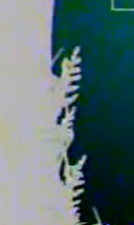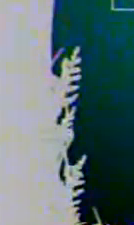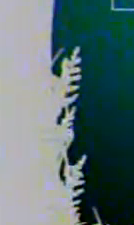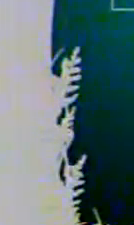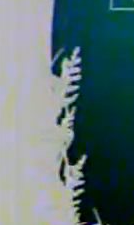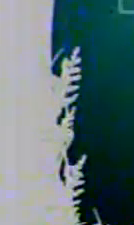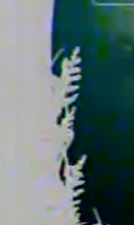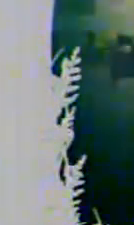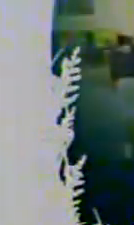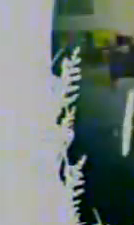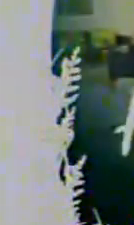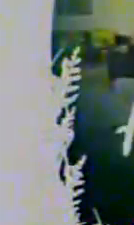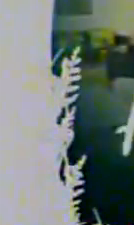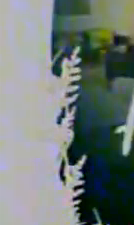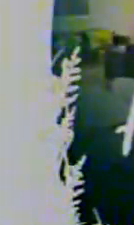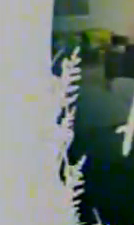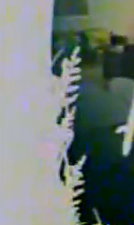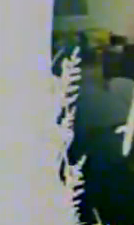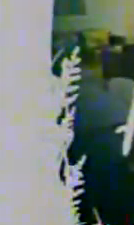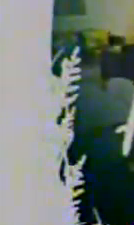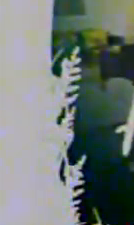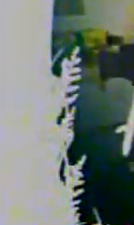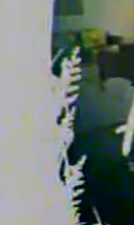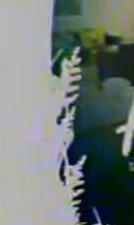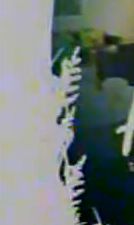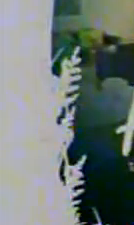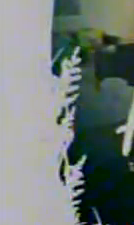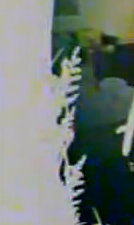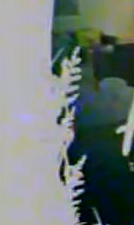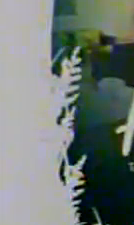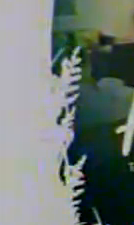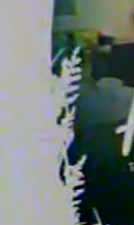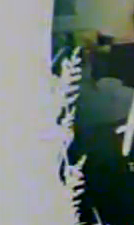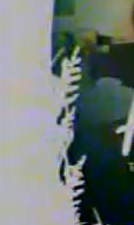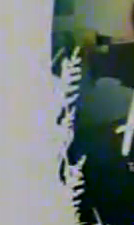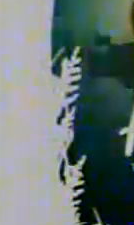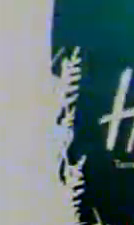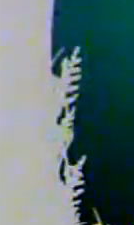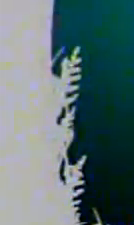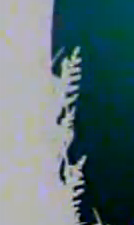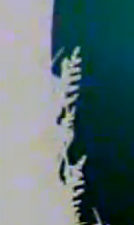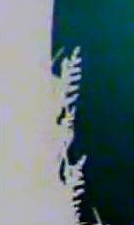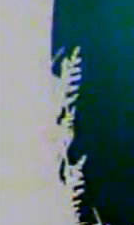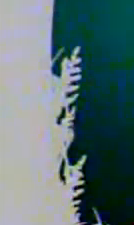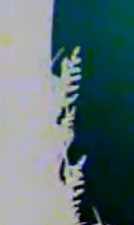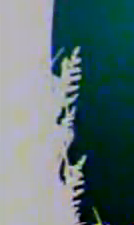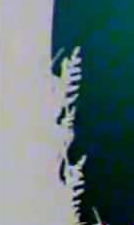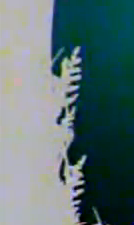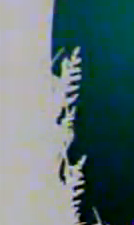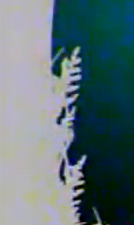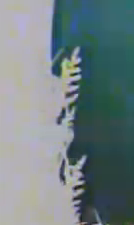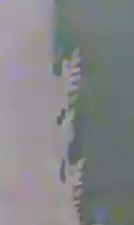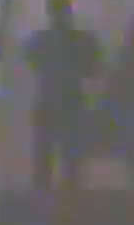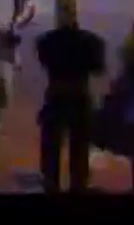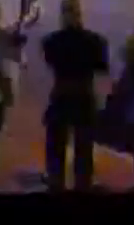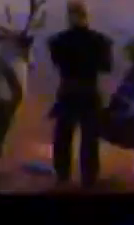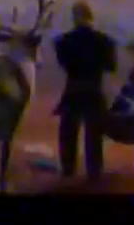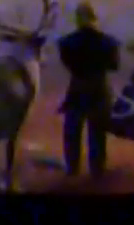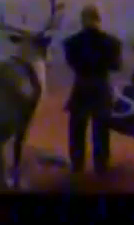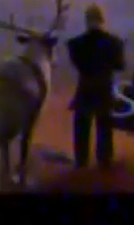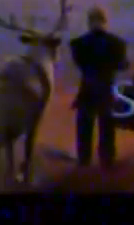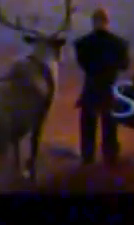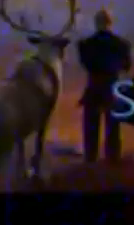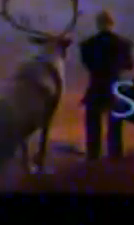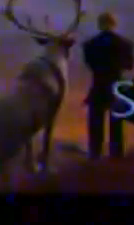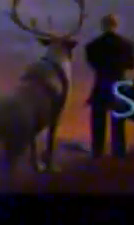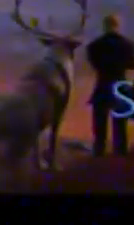casa. Hogar, tenemos una fragancia para eso. S.C. Johnson, una compañía familiar. Frozen 2 de Disney, solo en